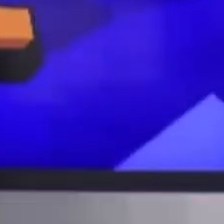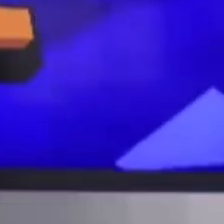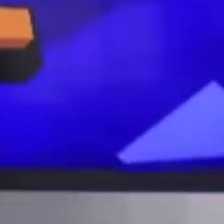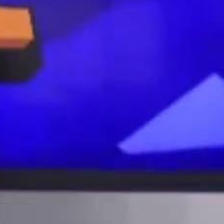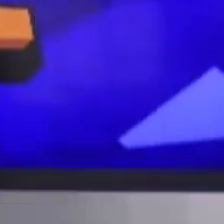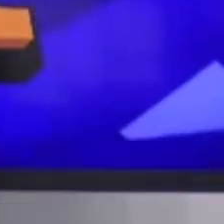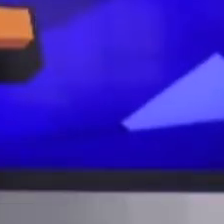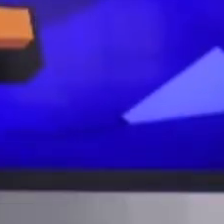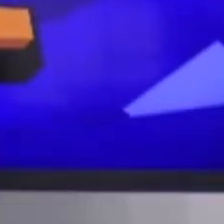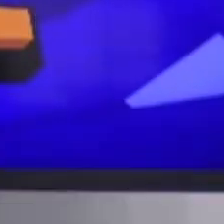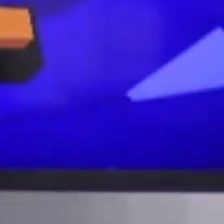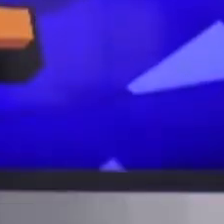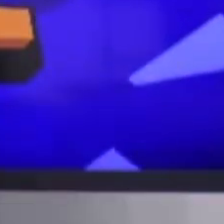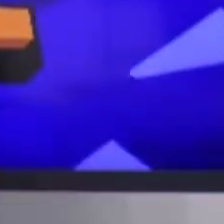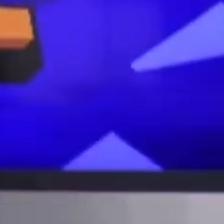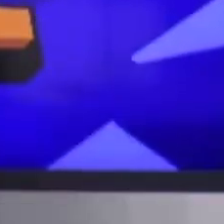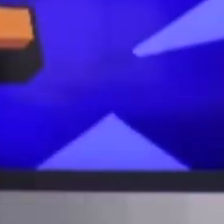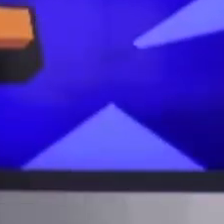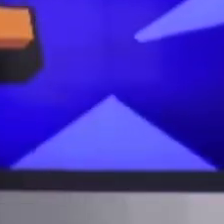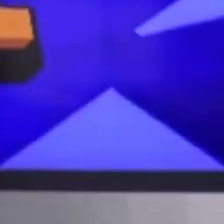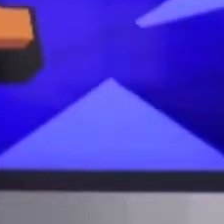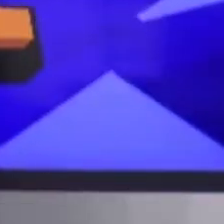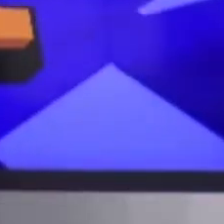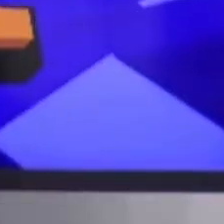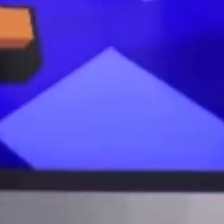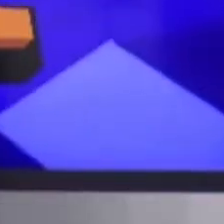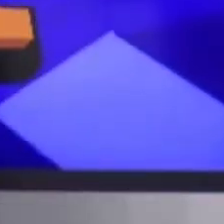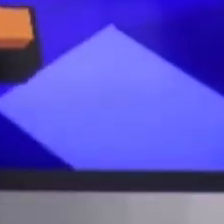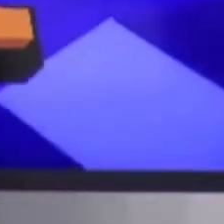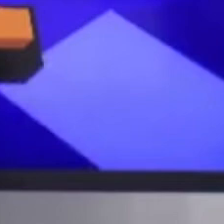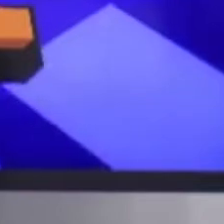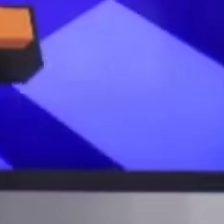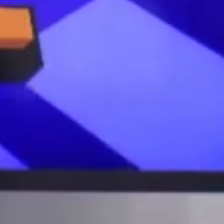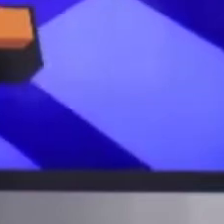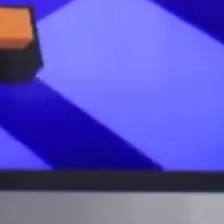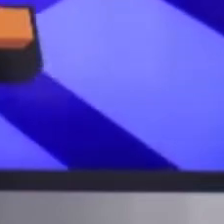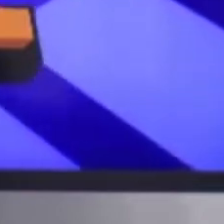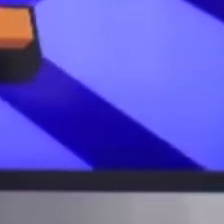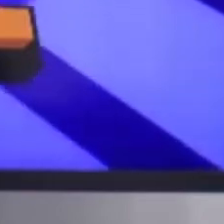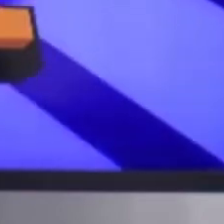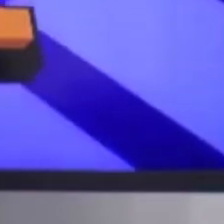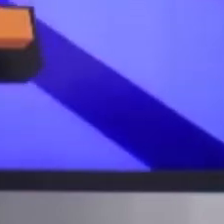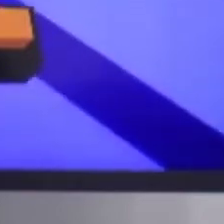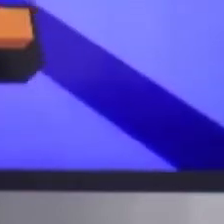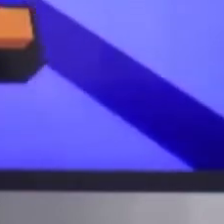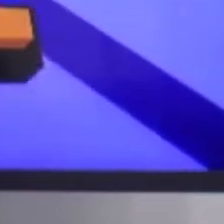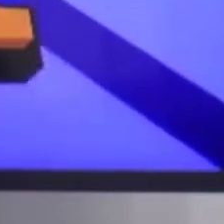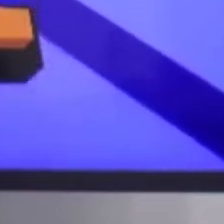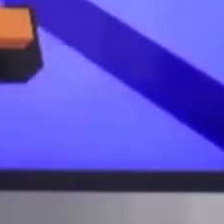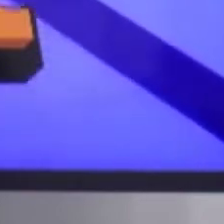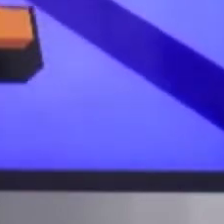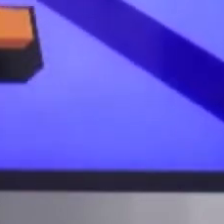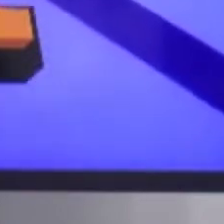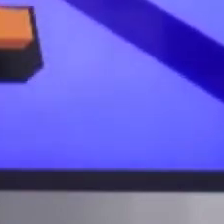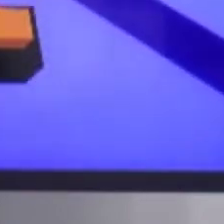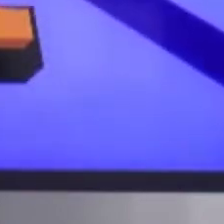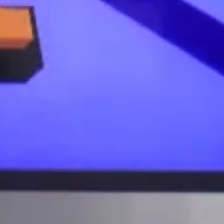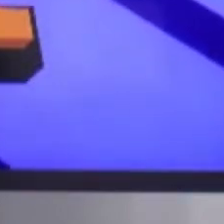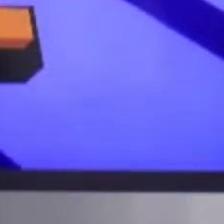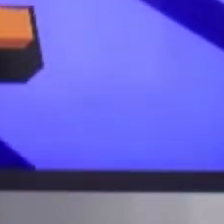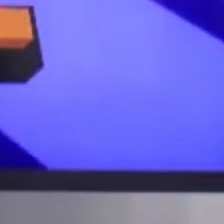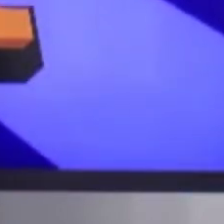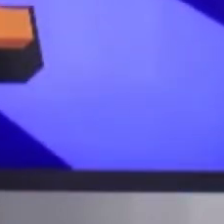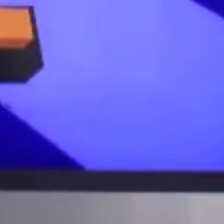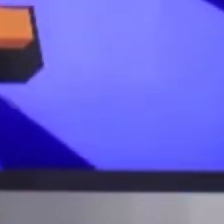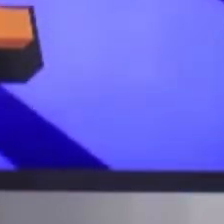próximamente la Presidencia de la República anunciará, cómo por fases se realizará la modernización de la refinería de Barranca Bermeja. Estas y otras informaciones